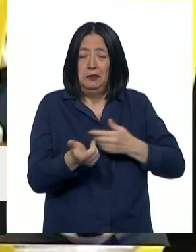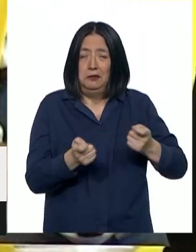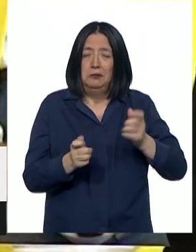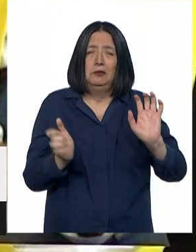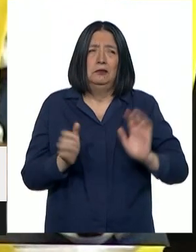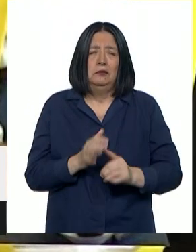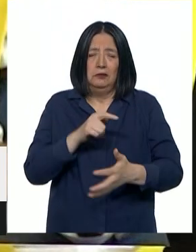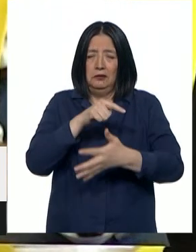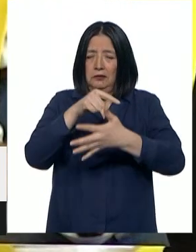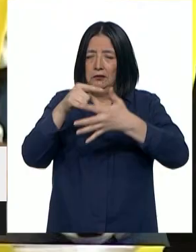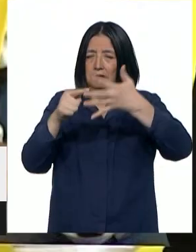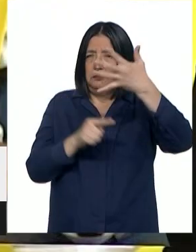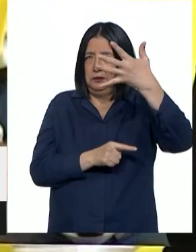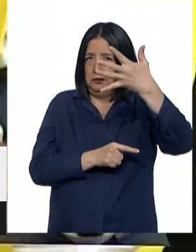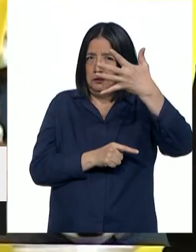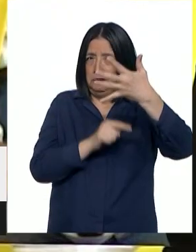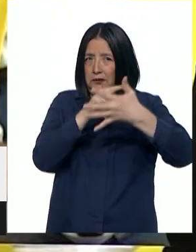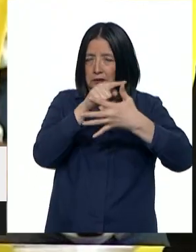eran 5 puntos